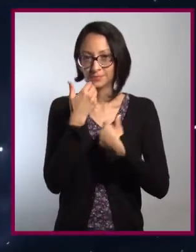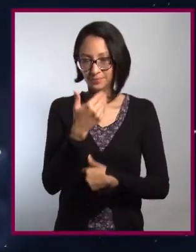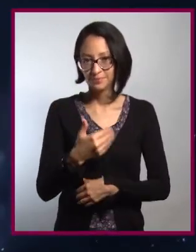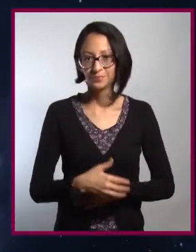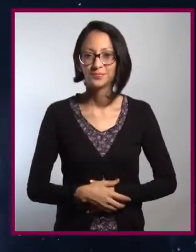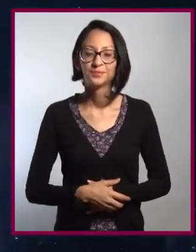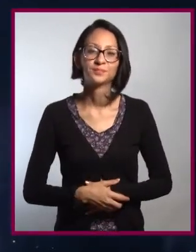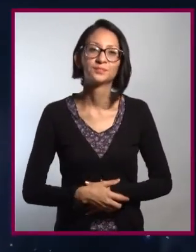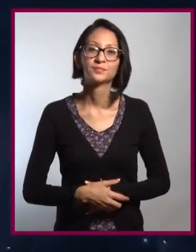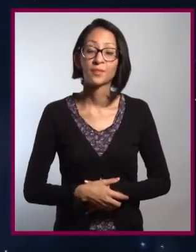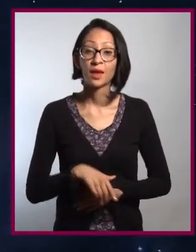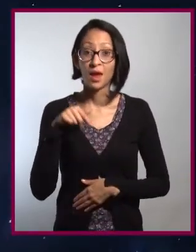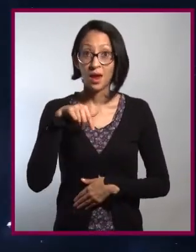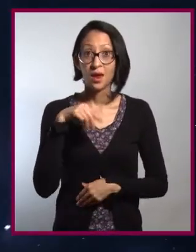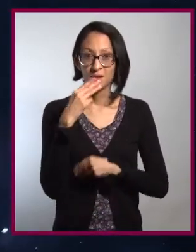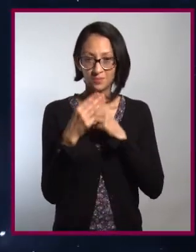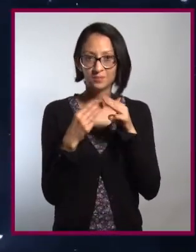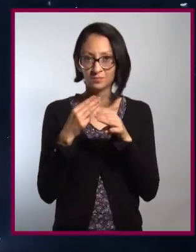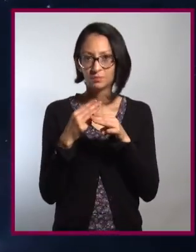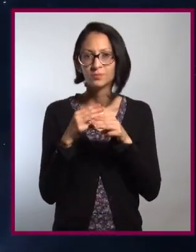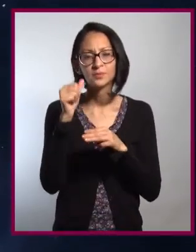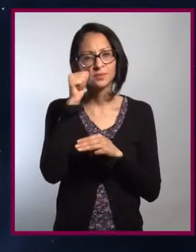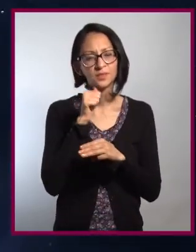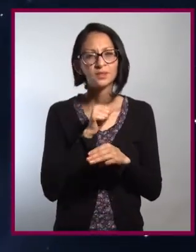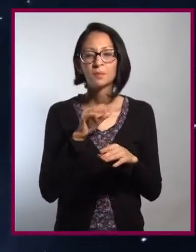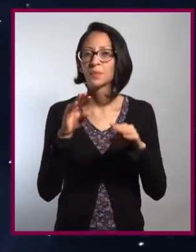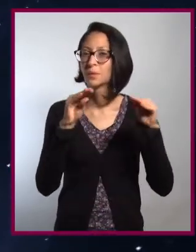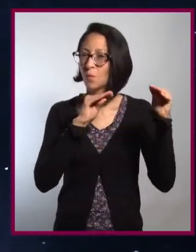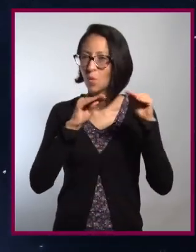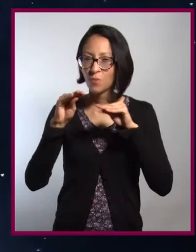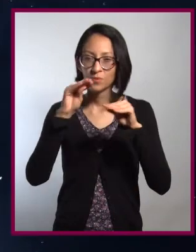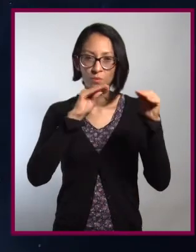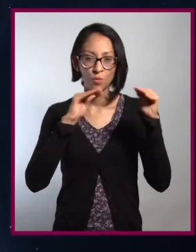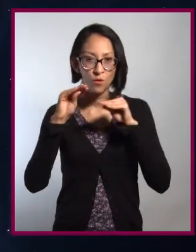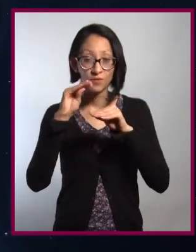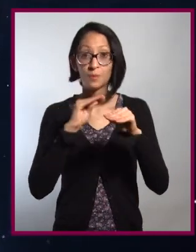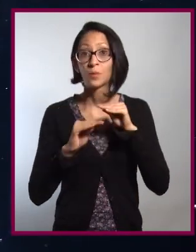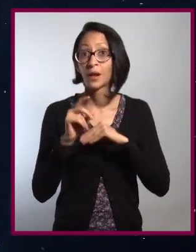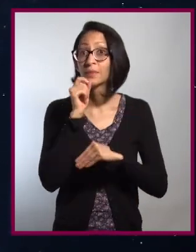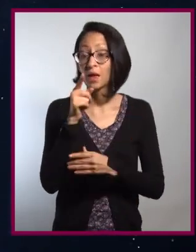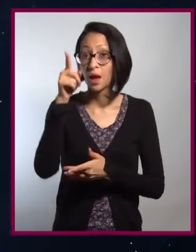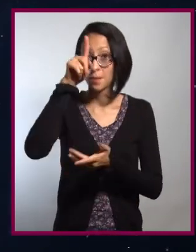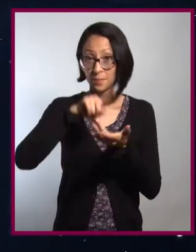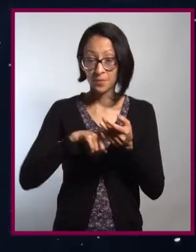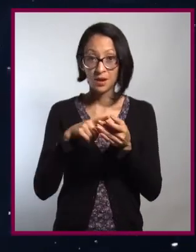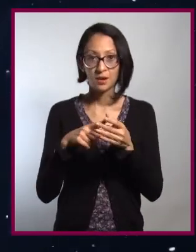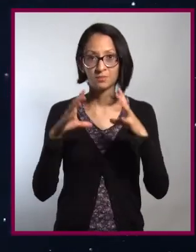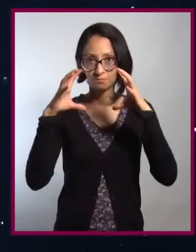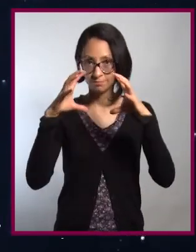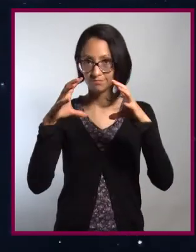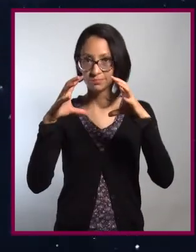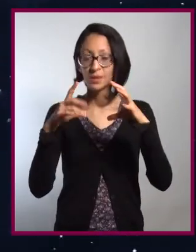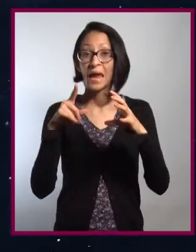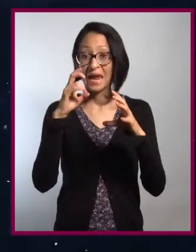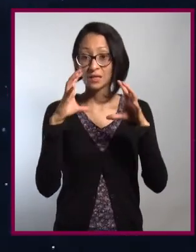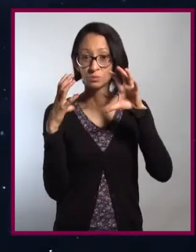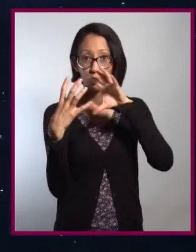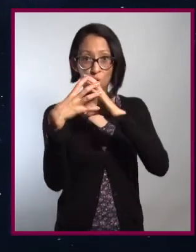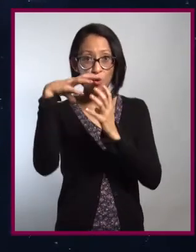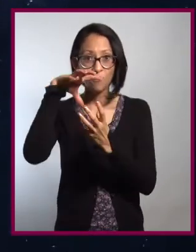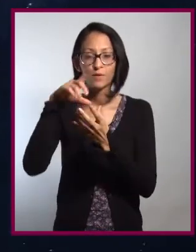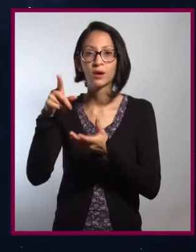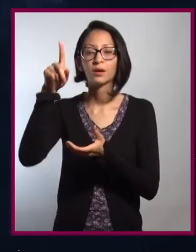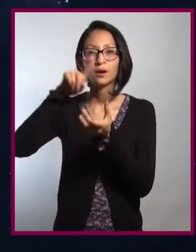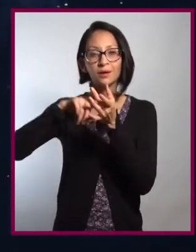Nuestro planeta se encuentra en movimiento perpetuo. Los ritmos de la Tierra influyen en los organismos. Para ajustar su actividad